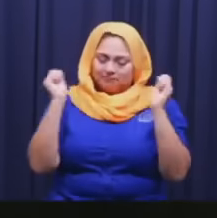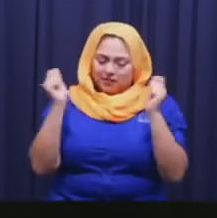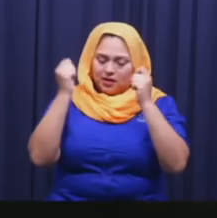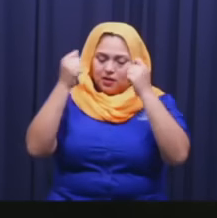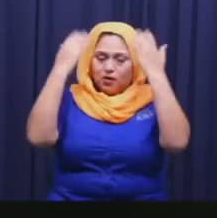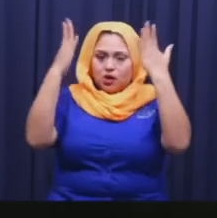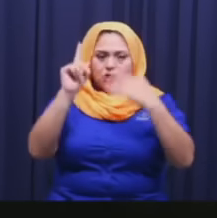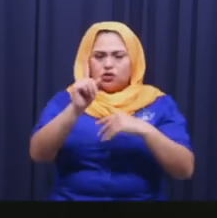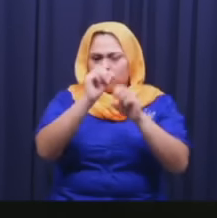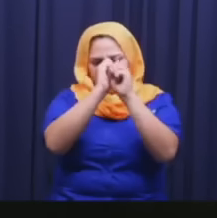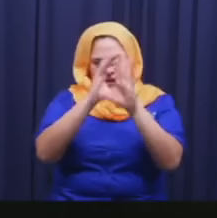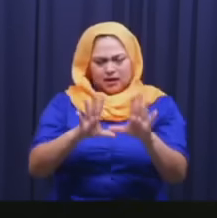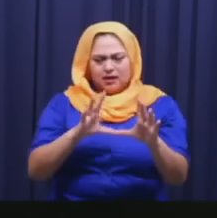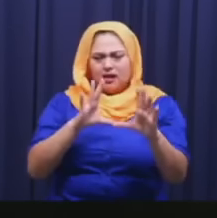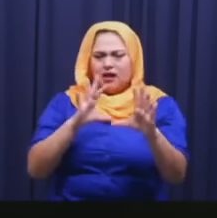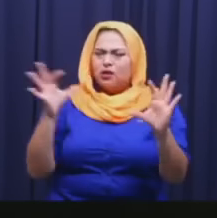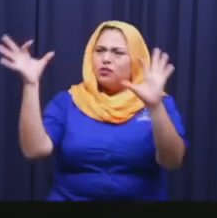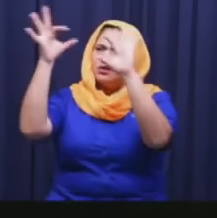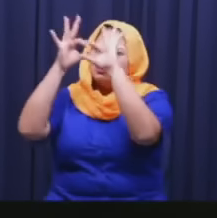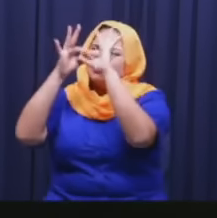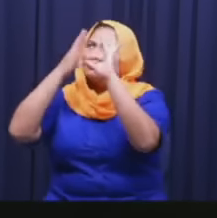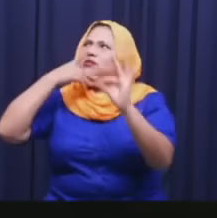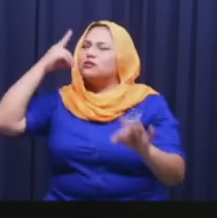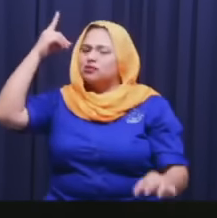No pierda esa comunión con el Señor.